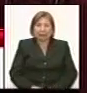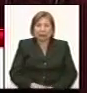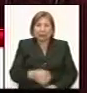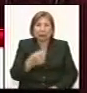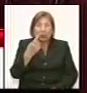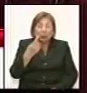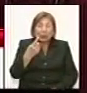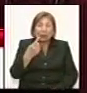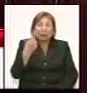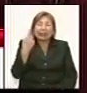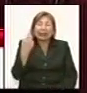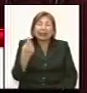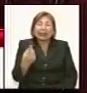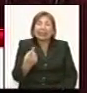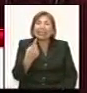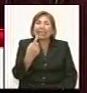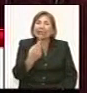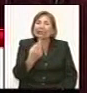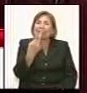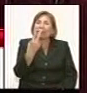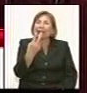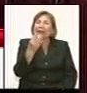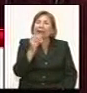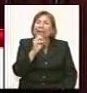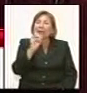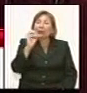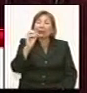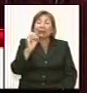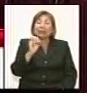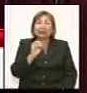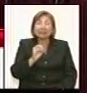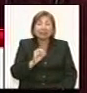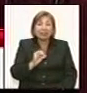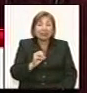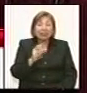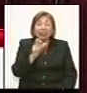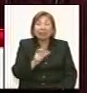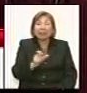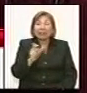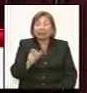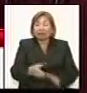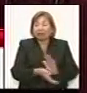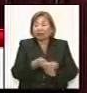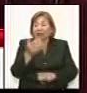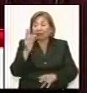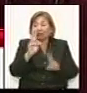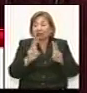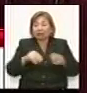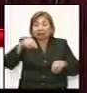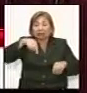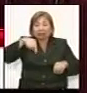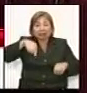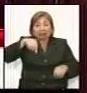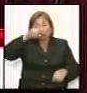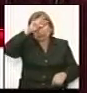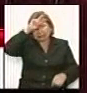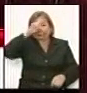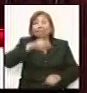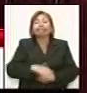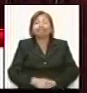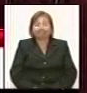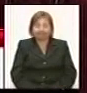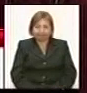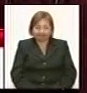uno de cada 20%, 20% de las personas que han salido de Venezuela están en el Perú, lo